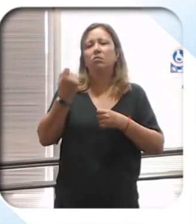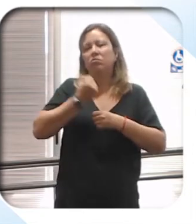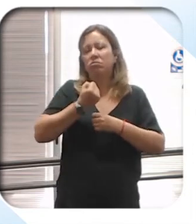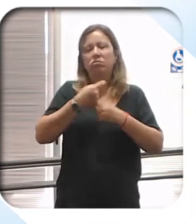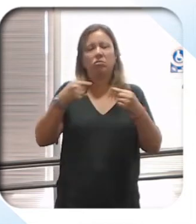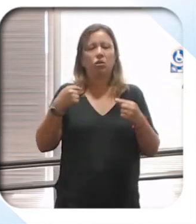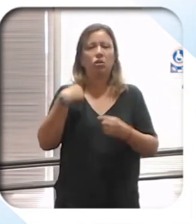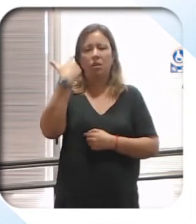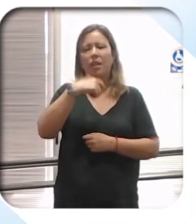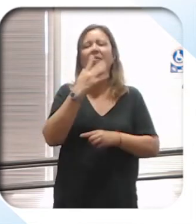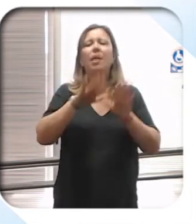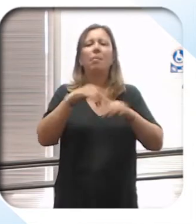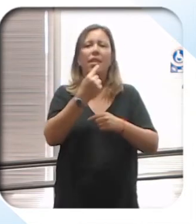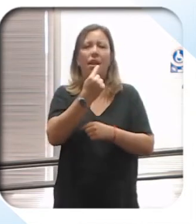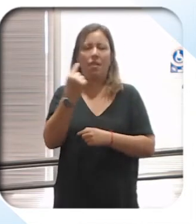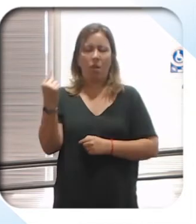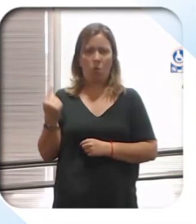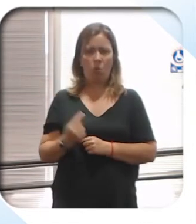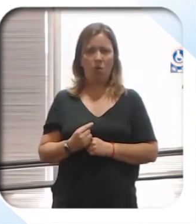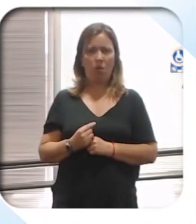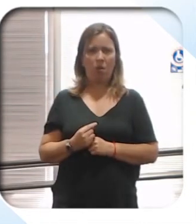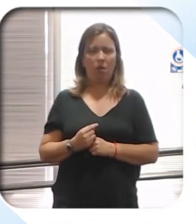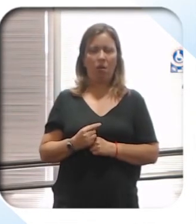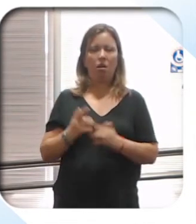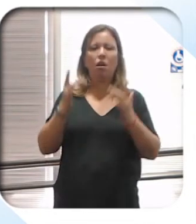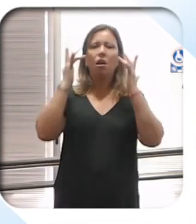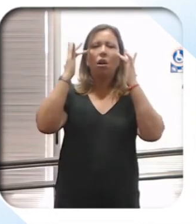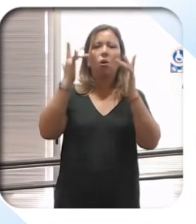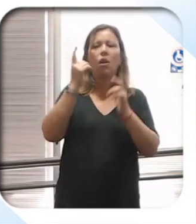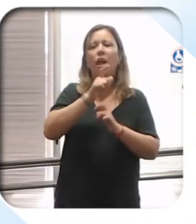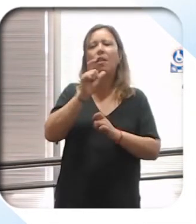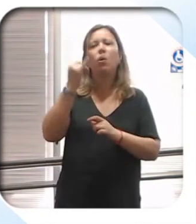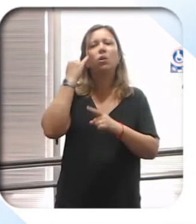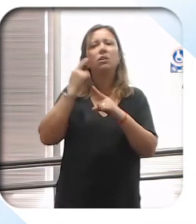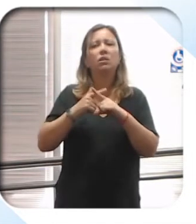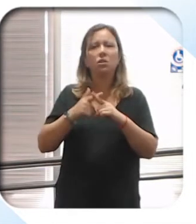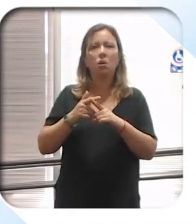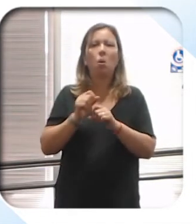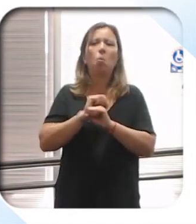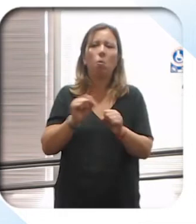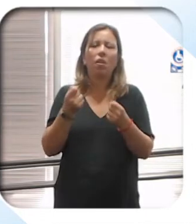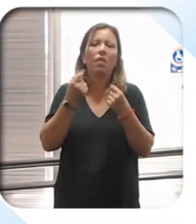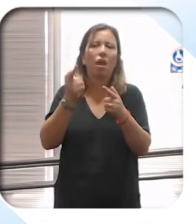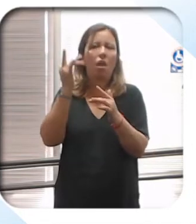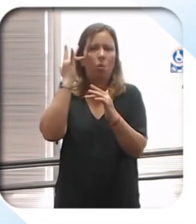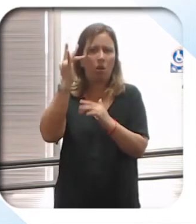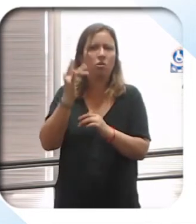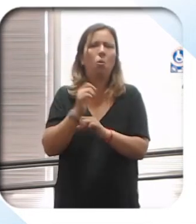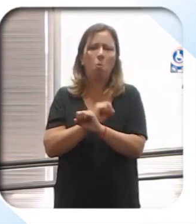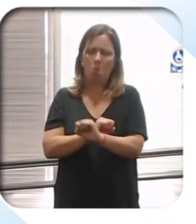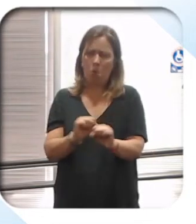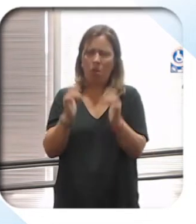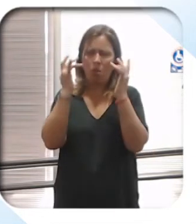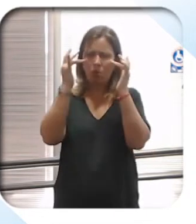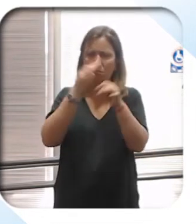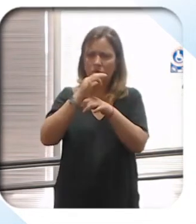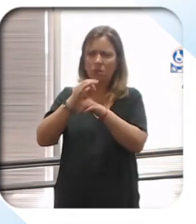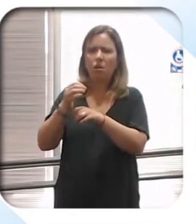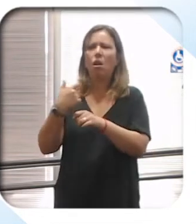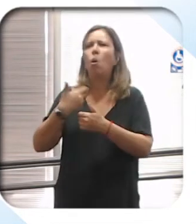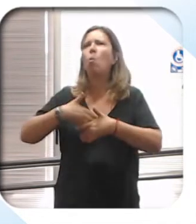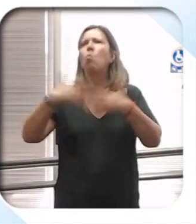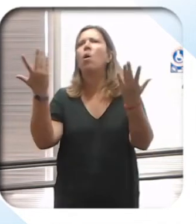coito. Las conductas sexuales inapropiadas son pasibles de ser educadas. Autoerotismo en